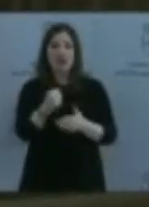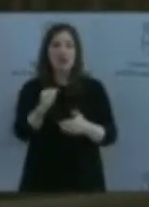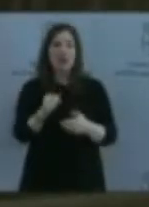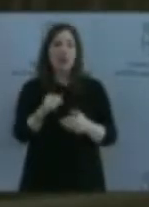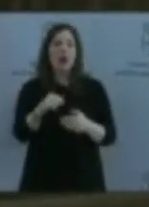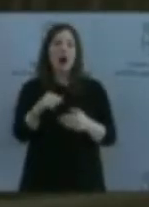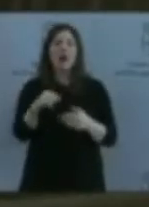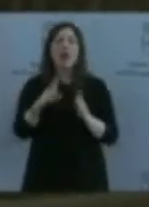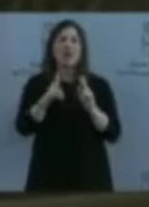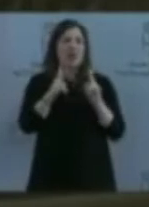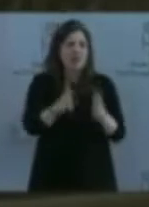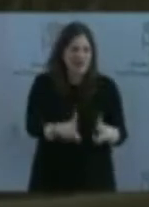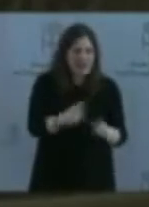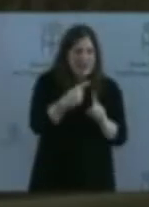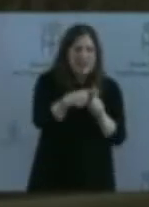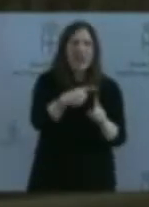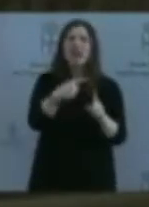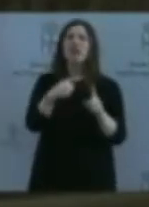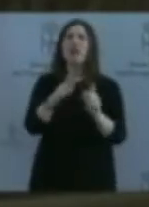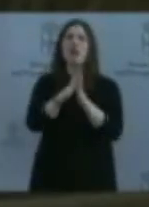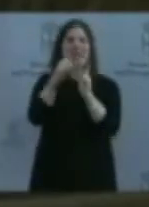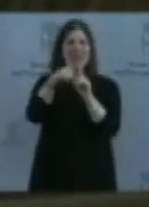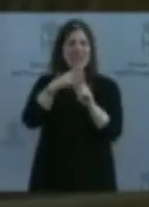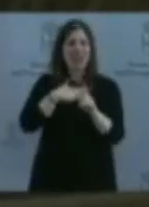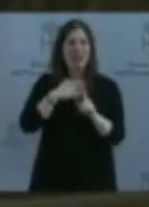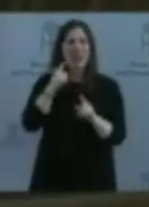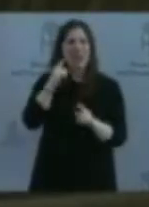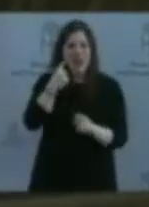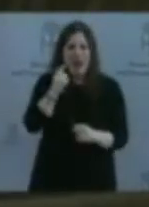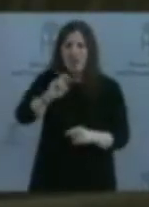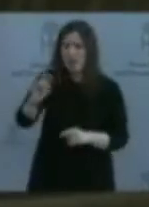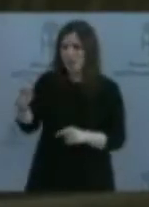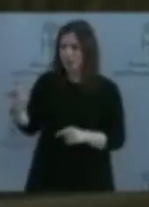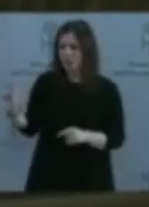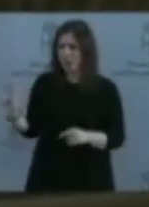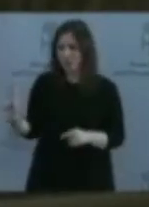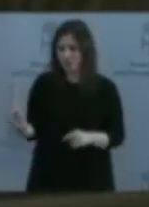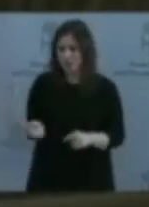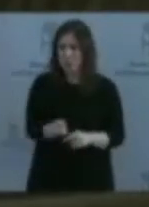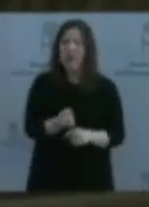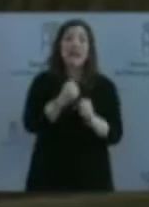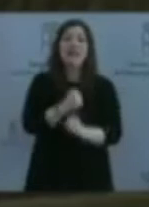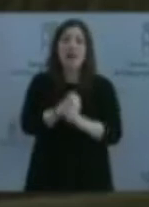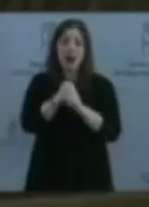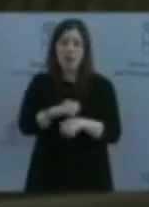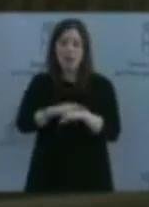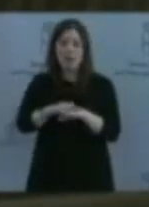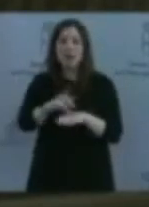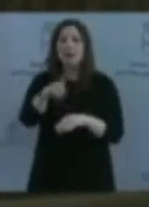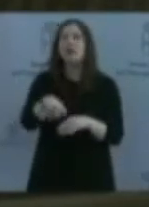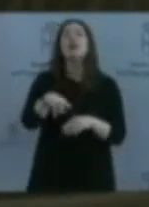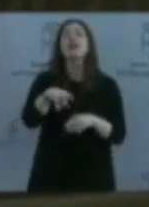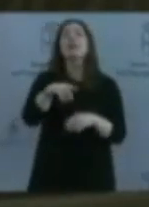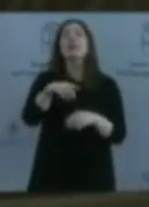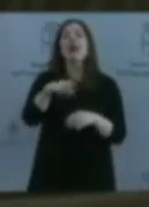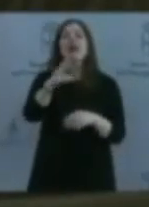Nava, inmatriculados me refiero. En Cangas de Onís un terreno indefinido, es cierto, en Cenero, Xixón, la ermita de Santa